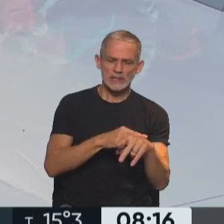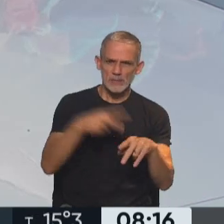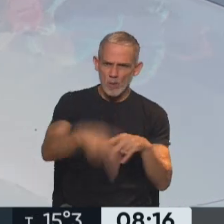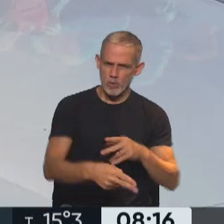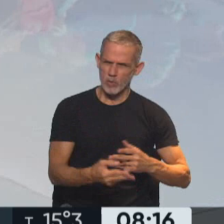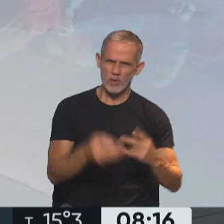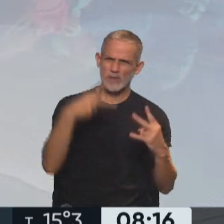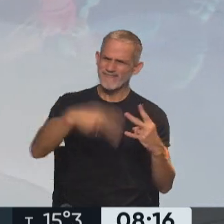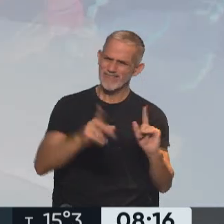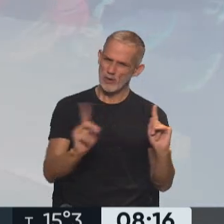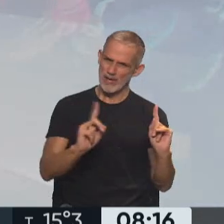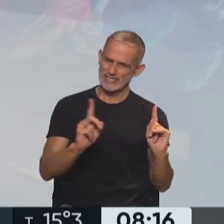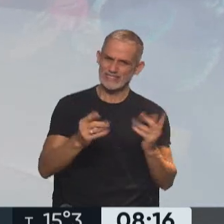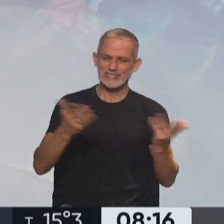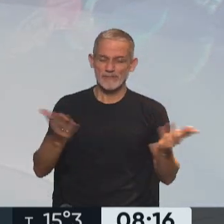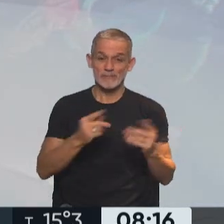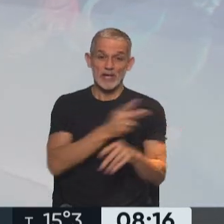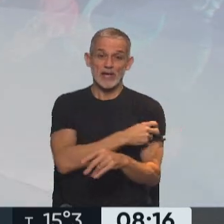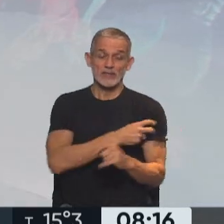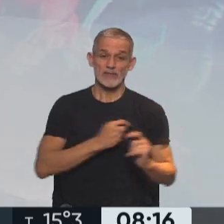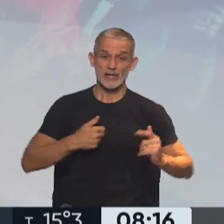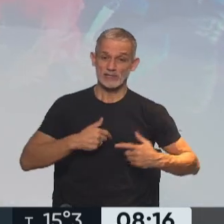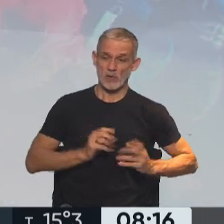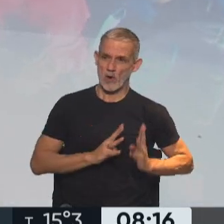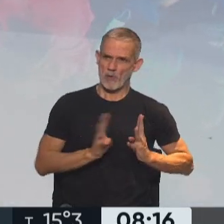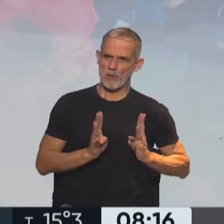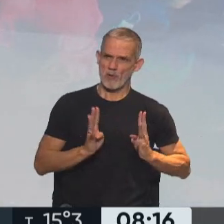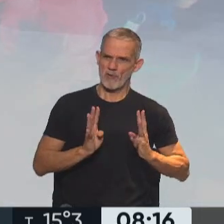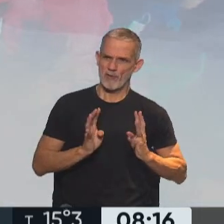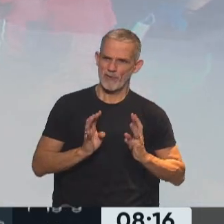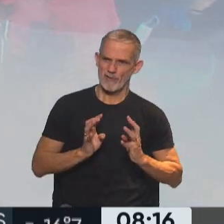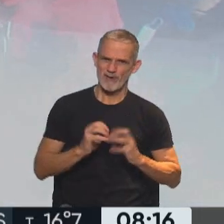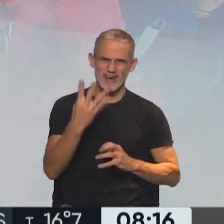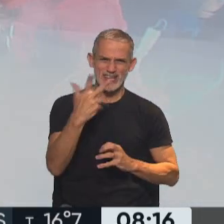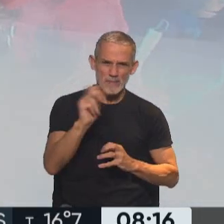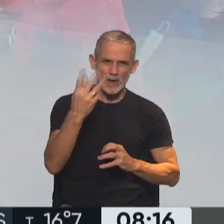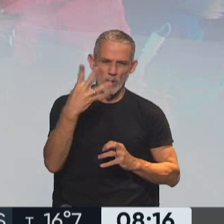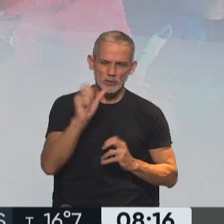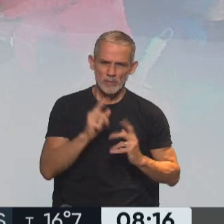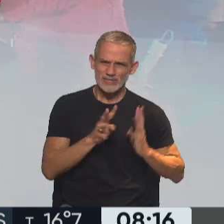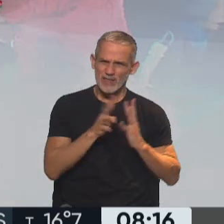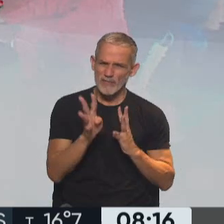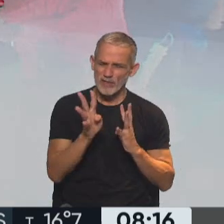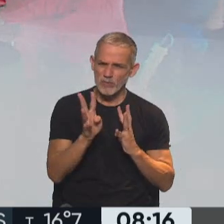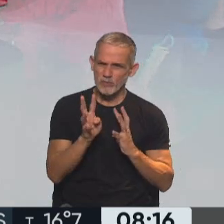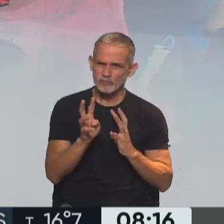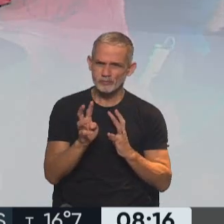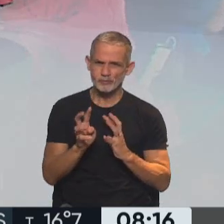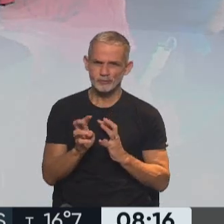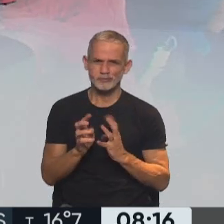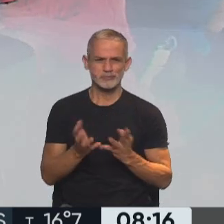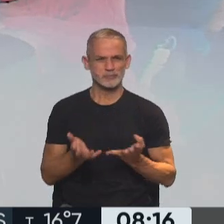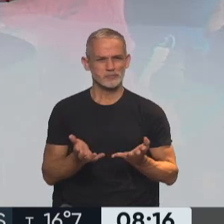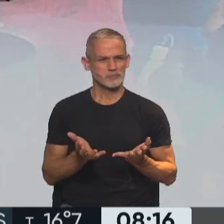más que vencerse, lo que sucede es que los anticuerpos caen después de 3 a 4 meses, realmente, digamos, el nivel de anticuerpos